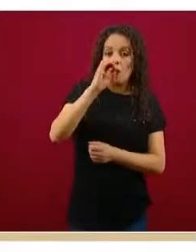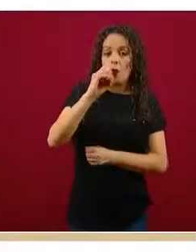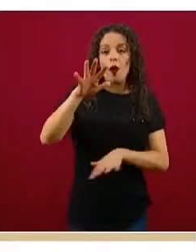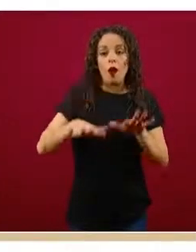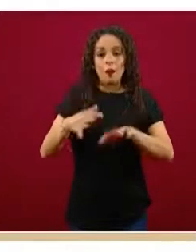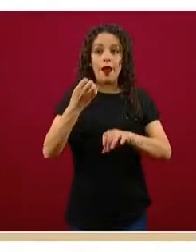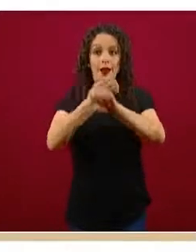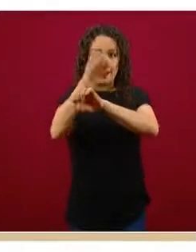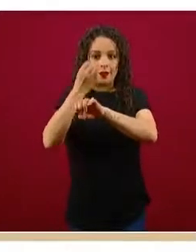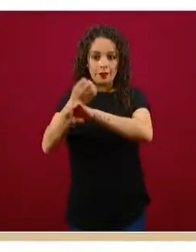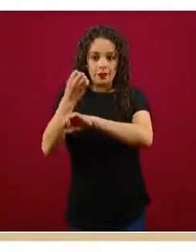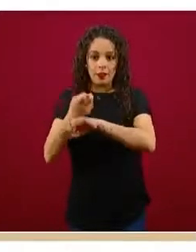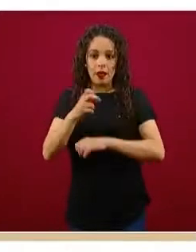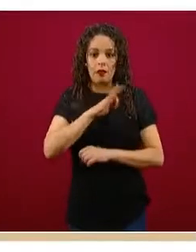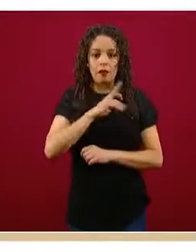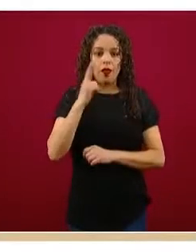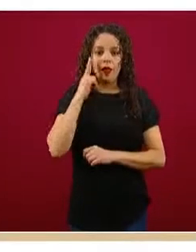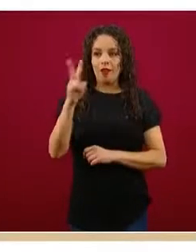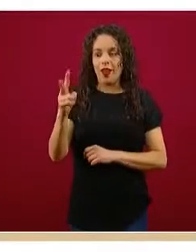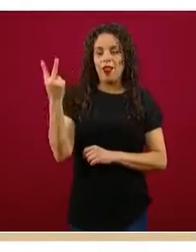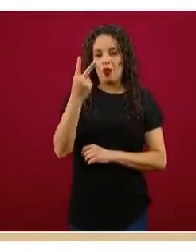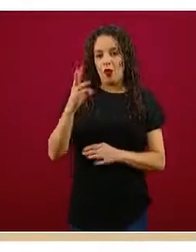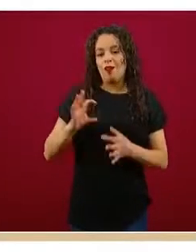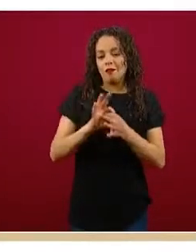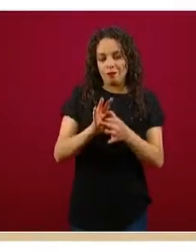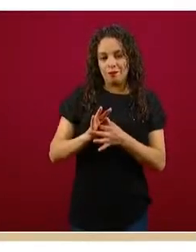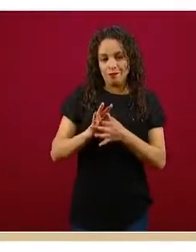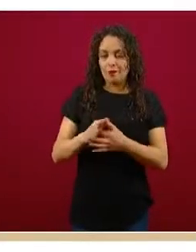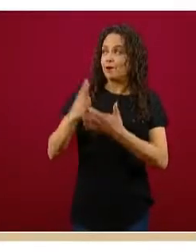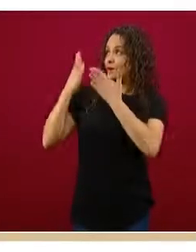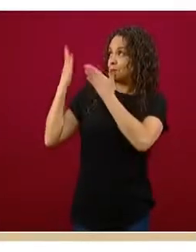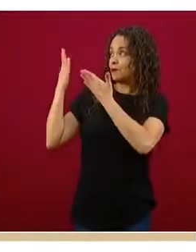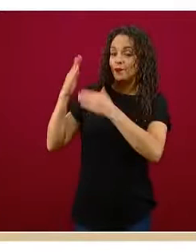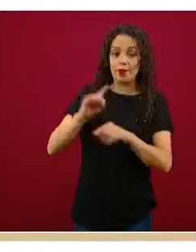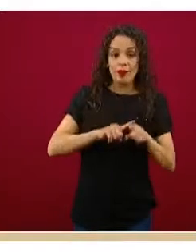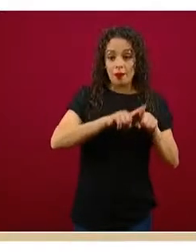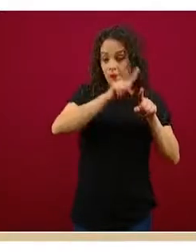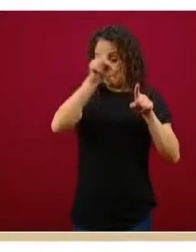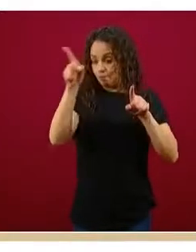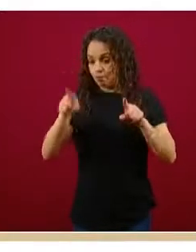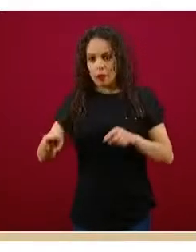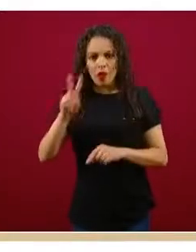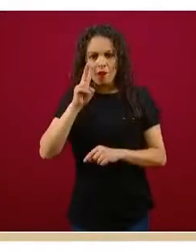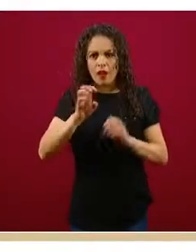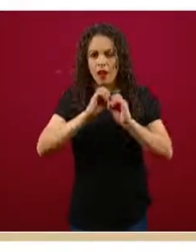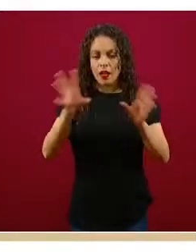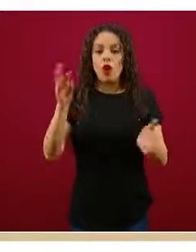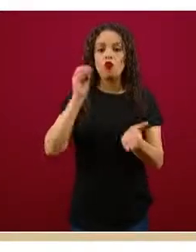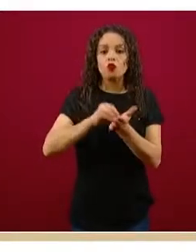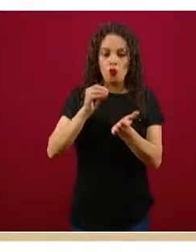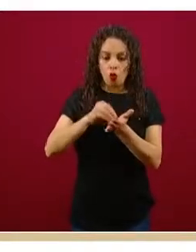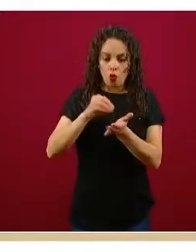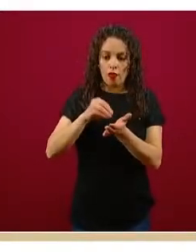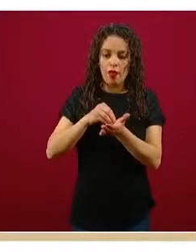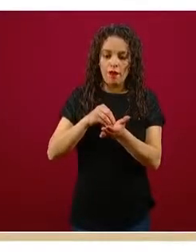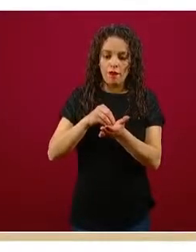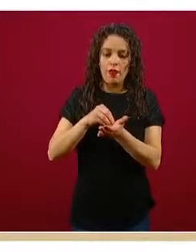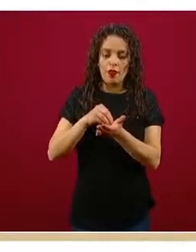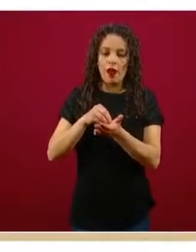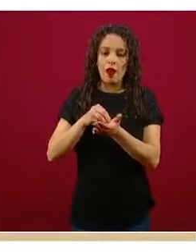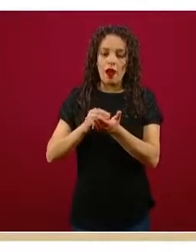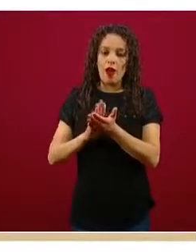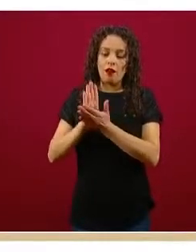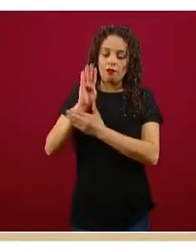estado, tenemos las dos combinaciones, una curva bien definida, todavía va al ascenso, todavía no llega al momento máximo,